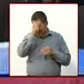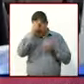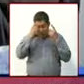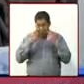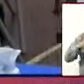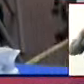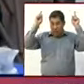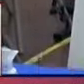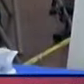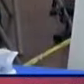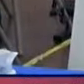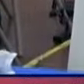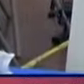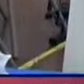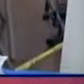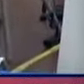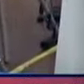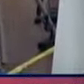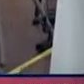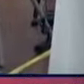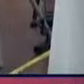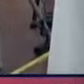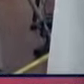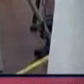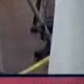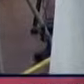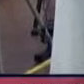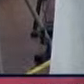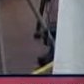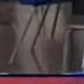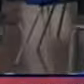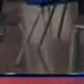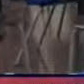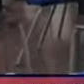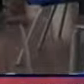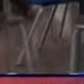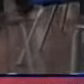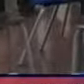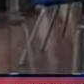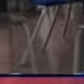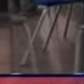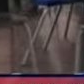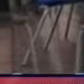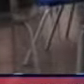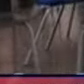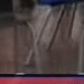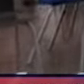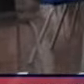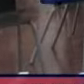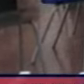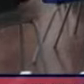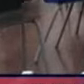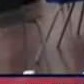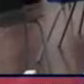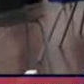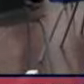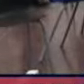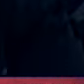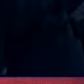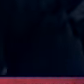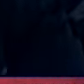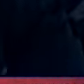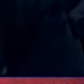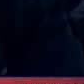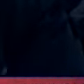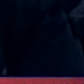lograr una desunión de los bolivianos. Tenemos que estar unidos en base a un propósito común que es la libertad de todos los